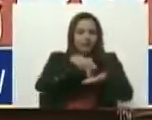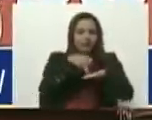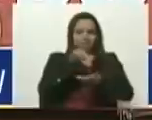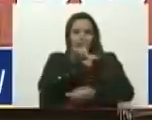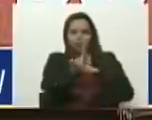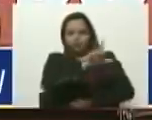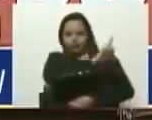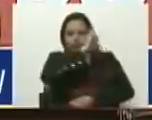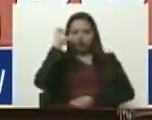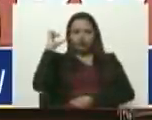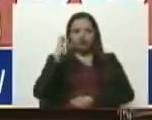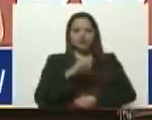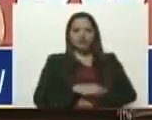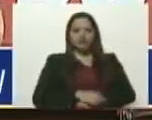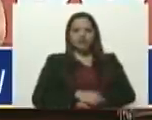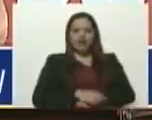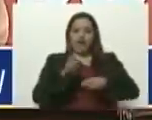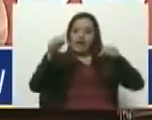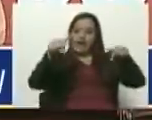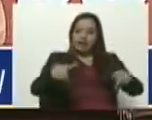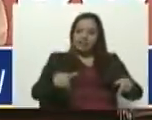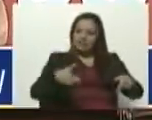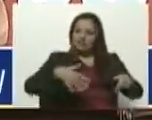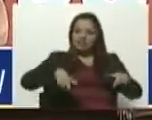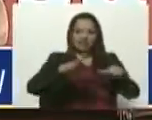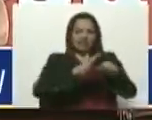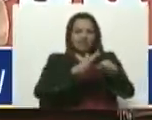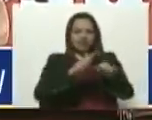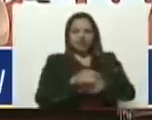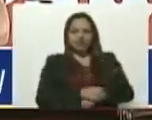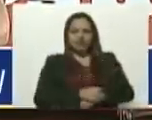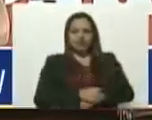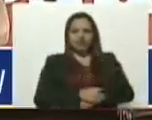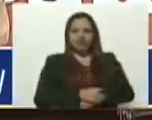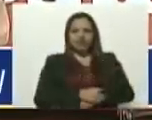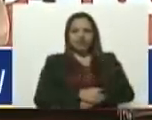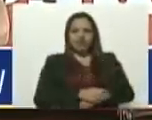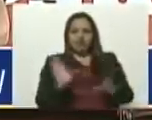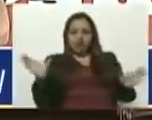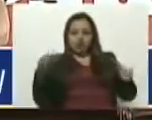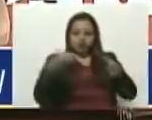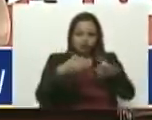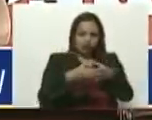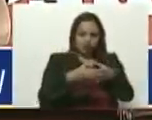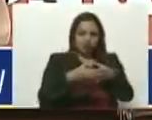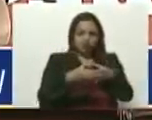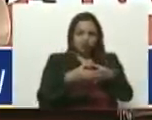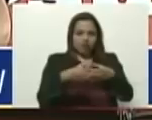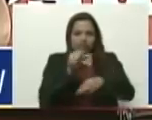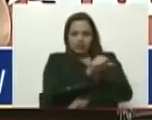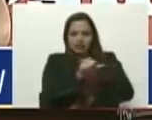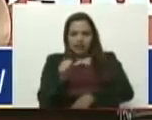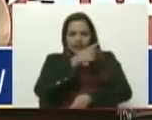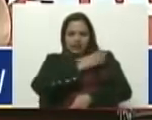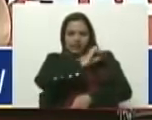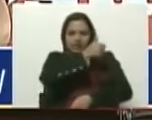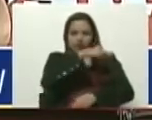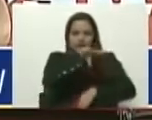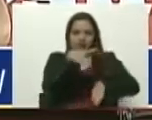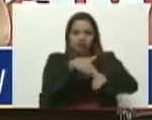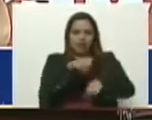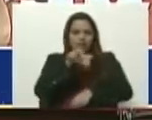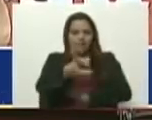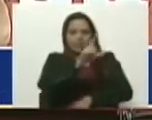unidos de venezuela desde aquí desde nuestra reunión semanal de la dirección nacional del